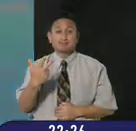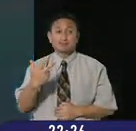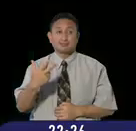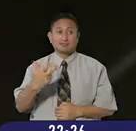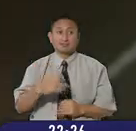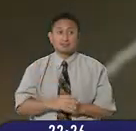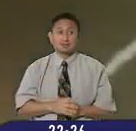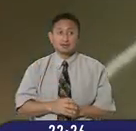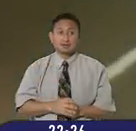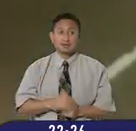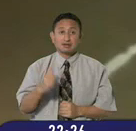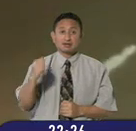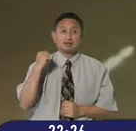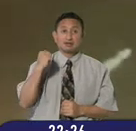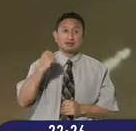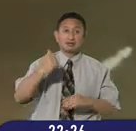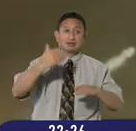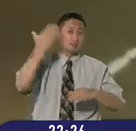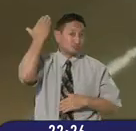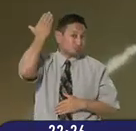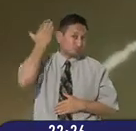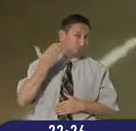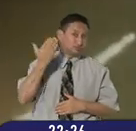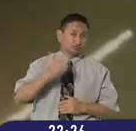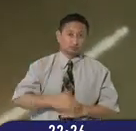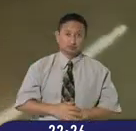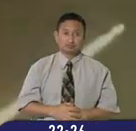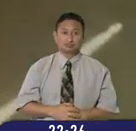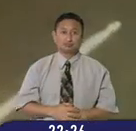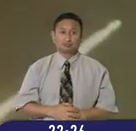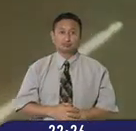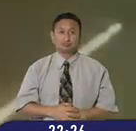en la parte posterior de la oreja derecha.